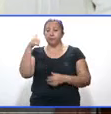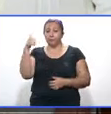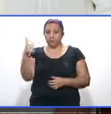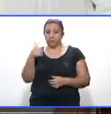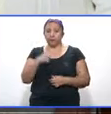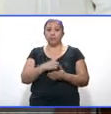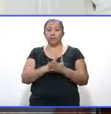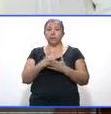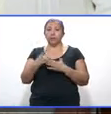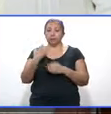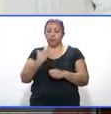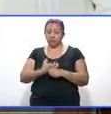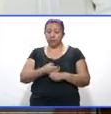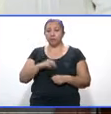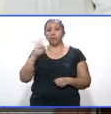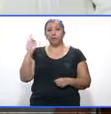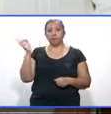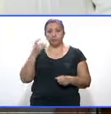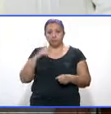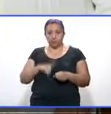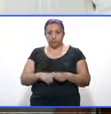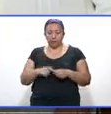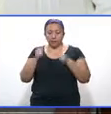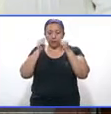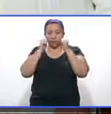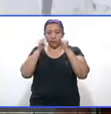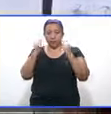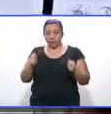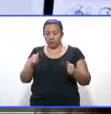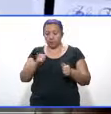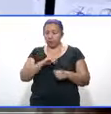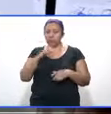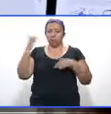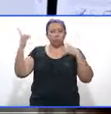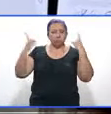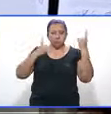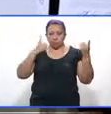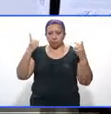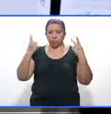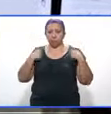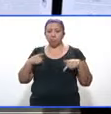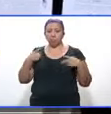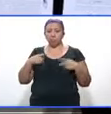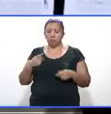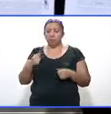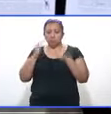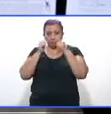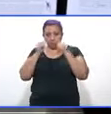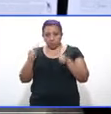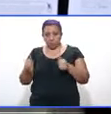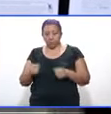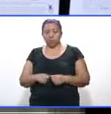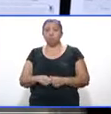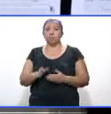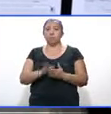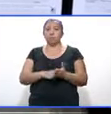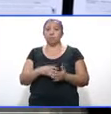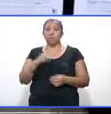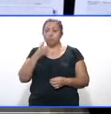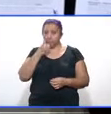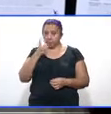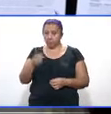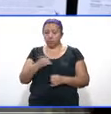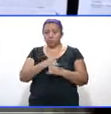dependencias estatales y federales, quienes atendieron todas las dudas de los pobladores en la realización de trámites. Esto fue lo que informó